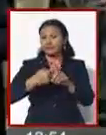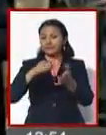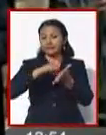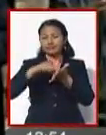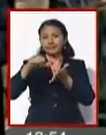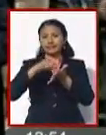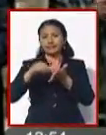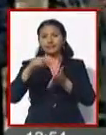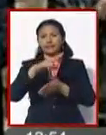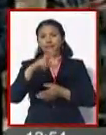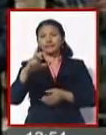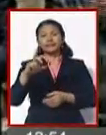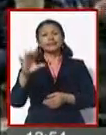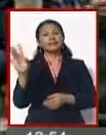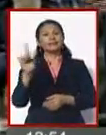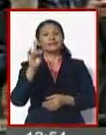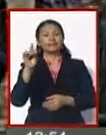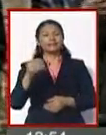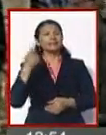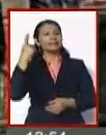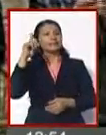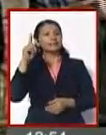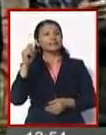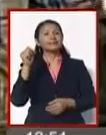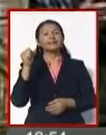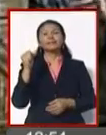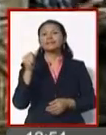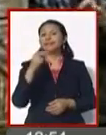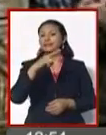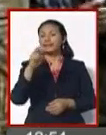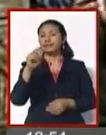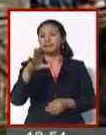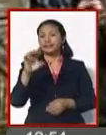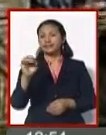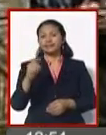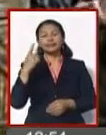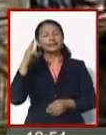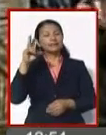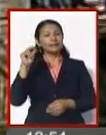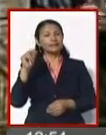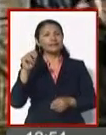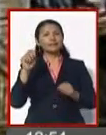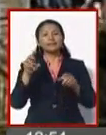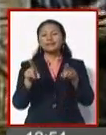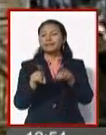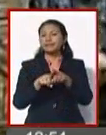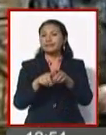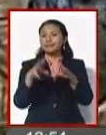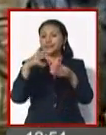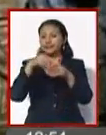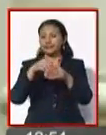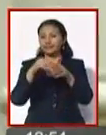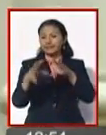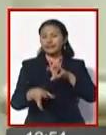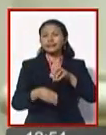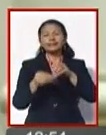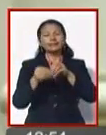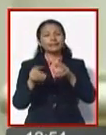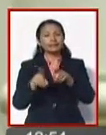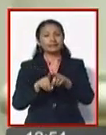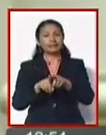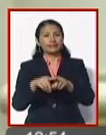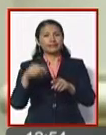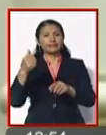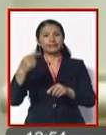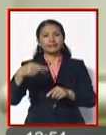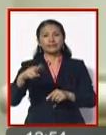pagarse es de 300 bolivianos para los rentistas y de 250 para los rentistas, e incluye, por supuesto, el incremento en